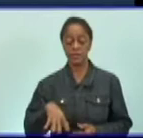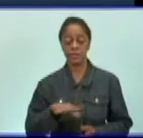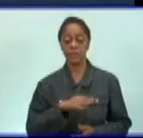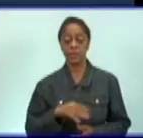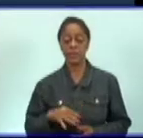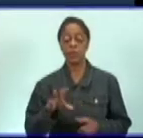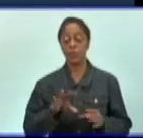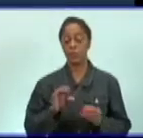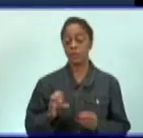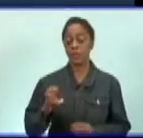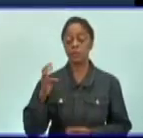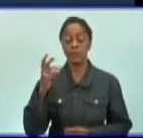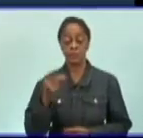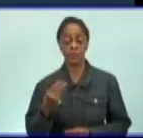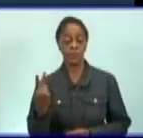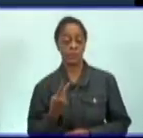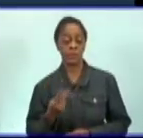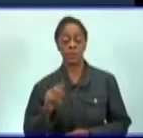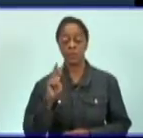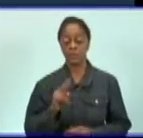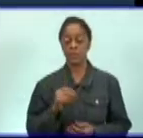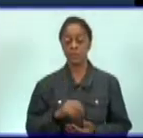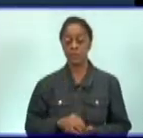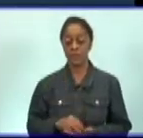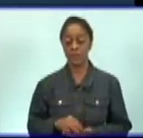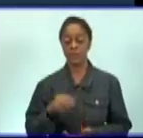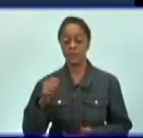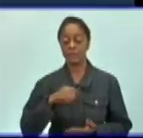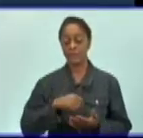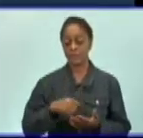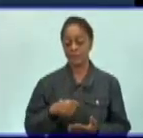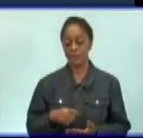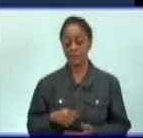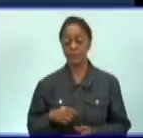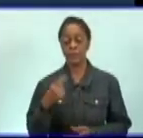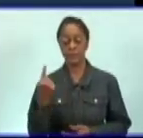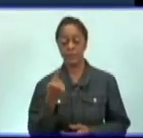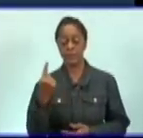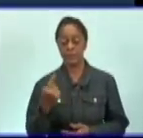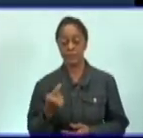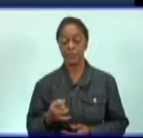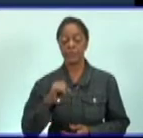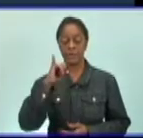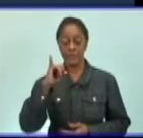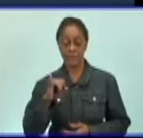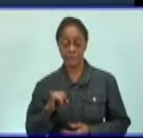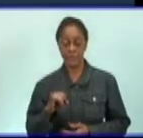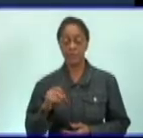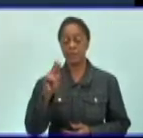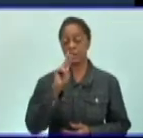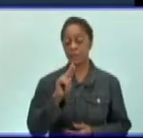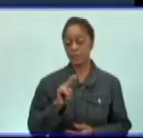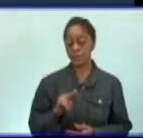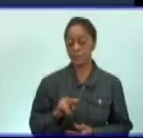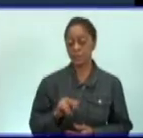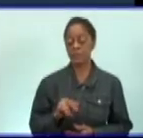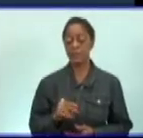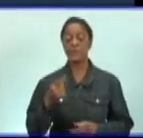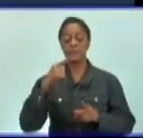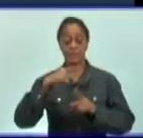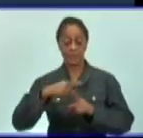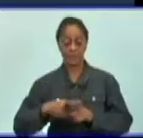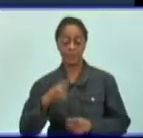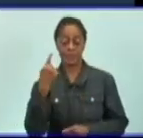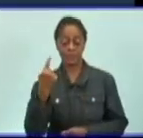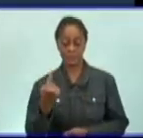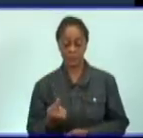números de dos lugares también y se escribe en el primer caso el 6 en el lugar de la unidad y se adiciona